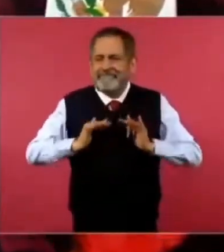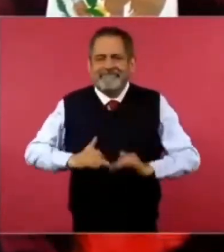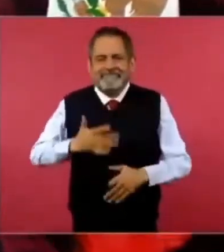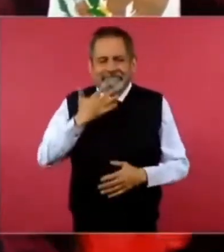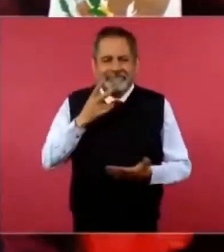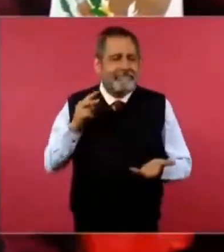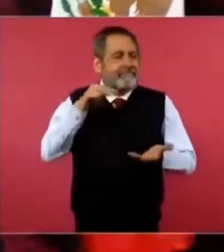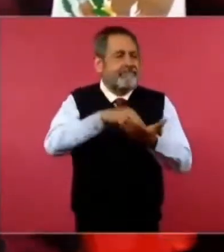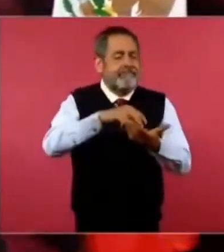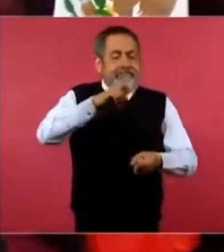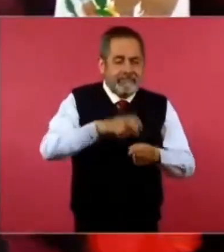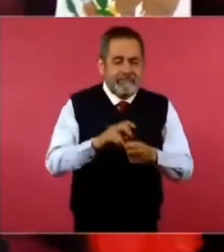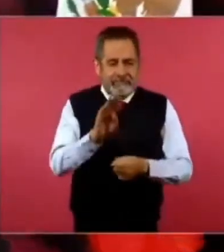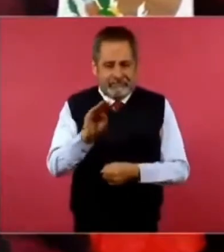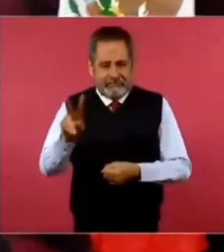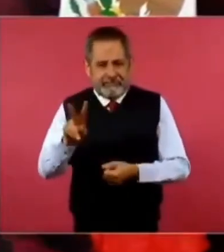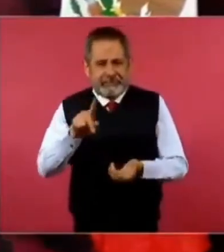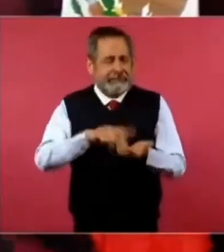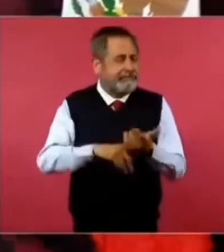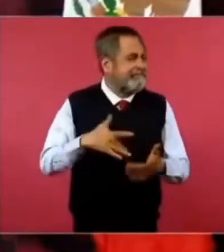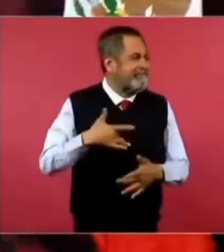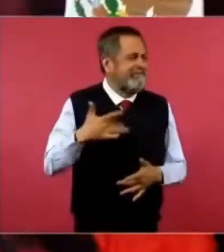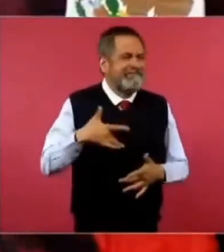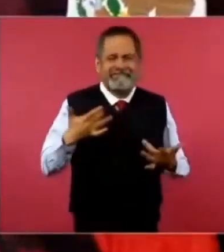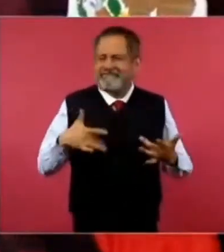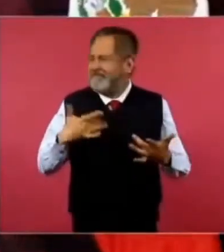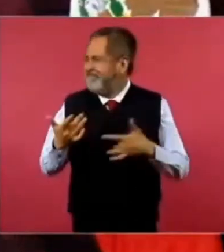en Valle de Bravo, pero